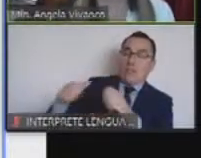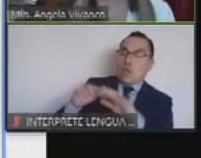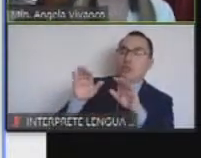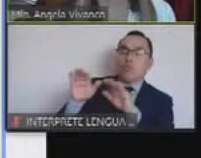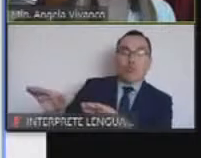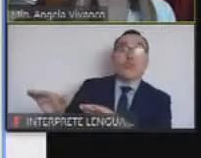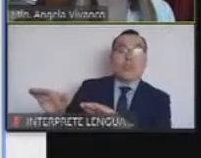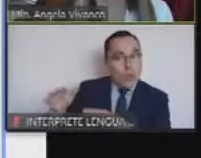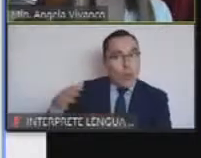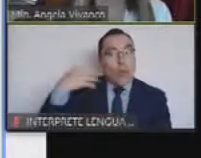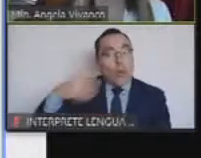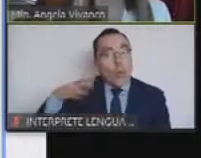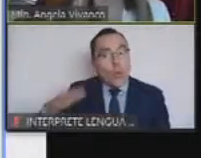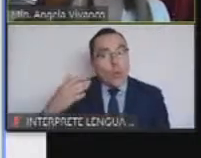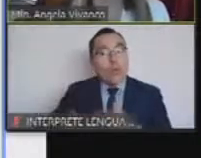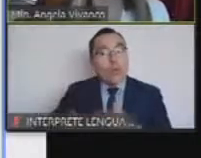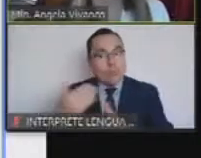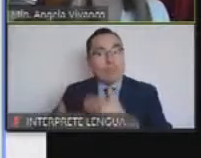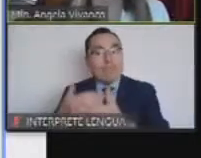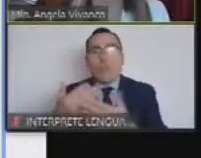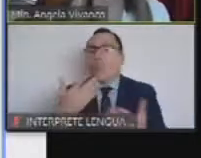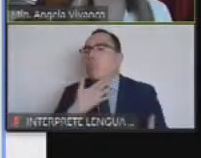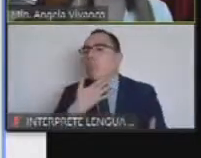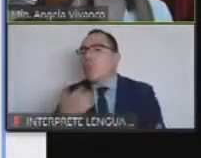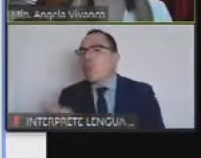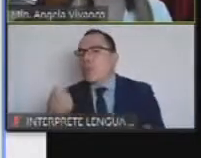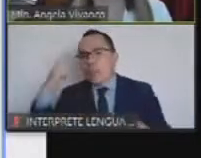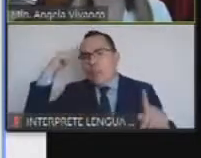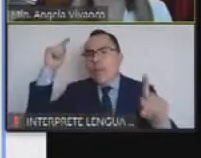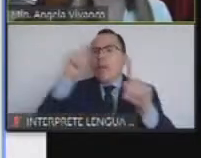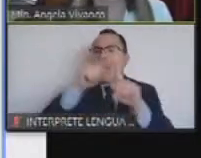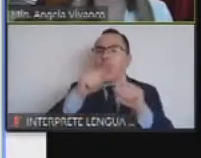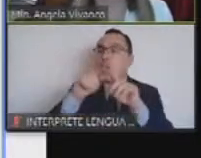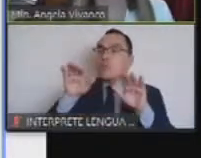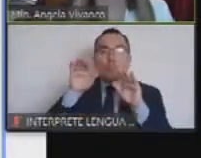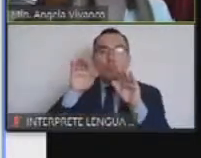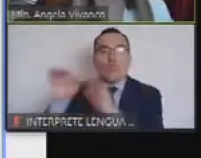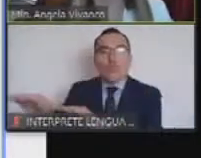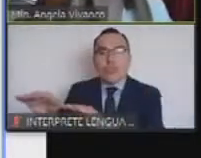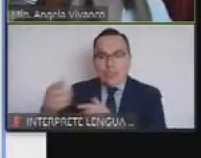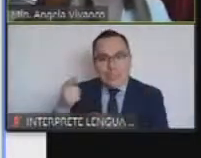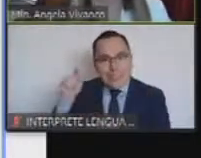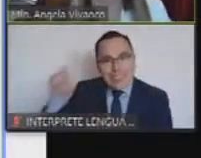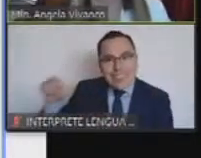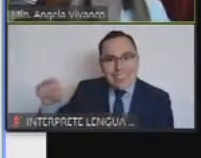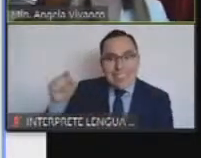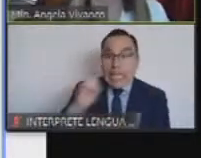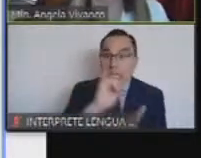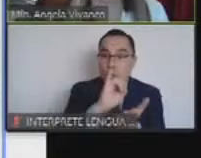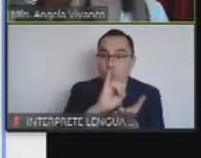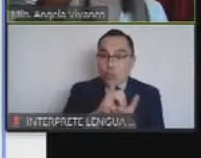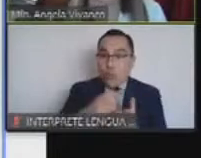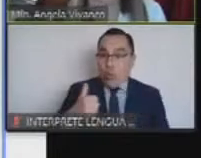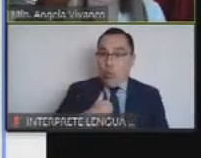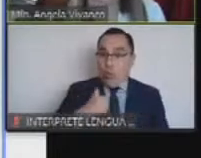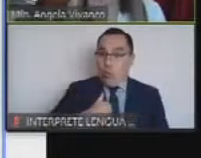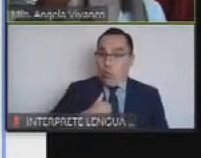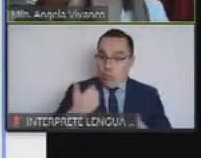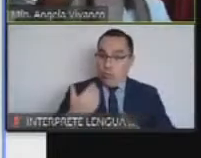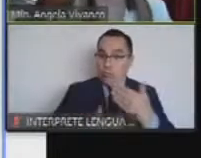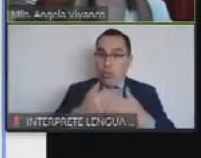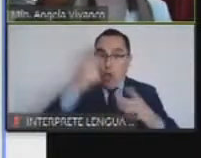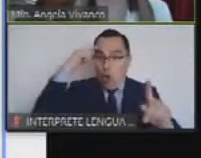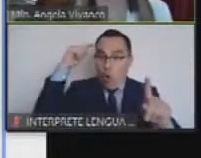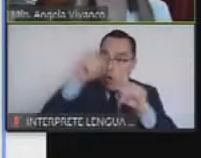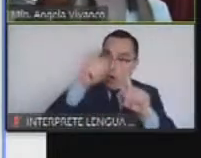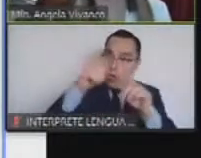muy importante en la perspectiva no solamente de la confianza de que las instituciones cumplan con sus propósitos y objetivos,